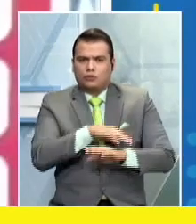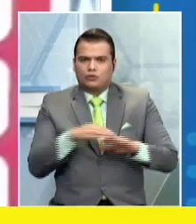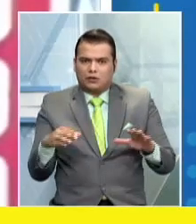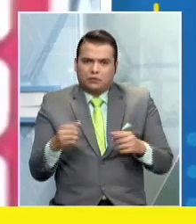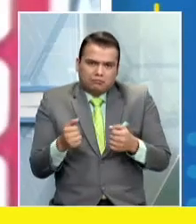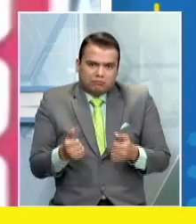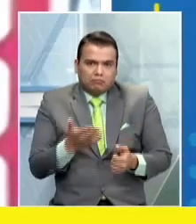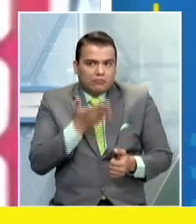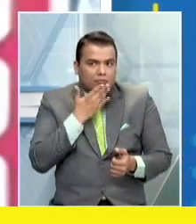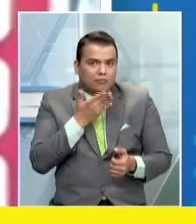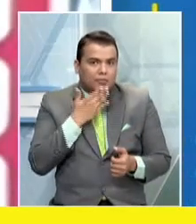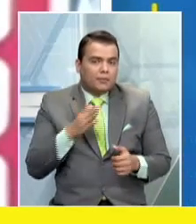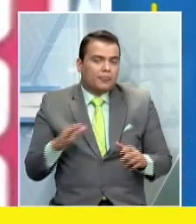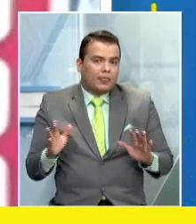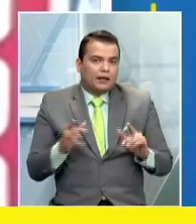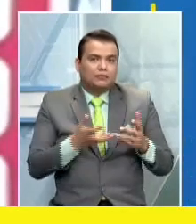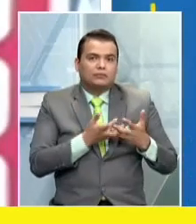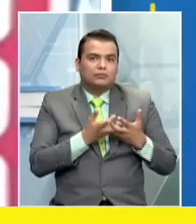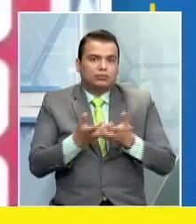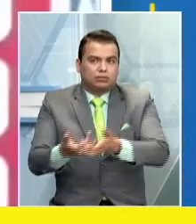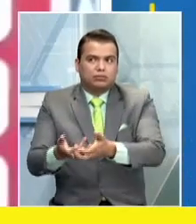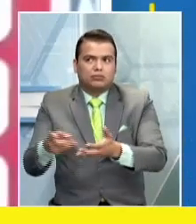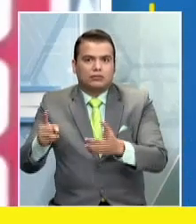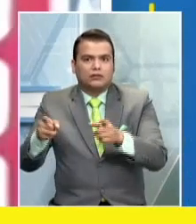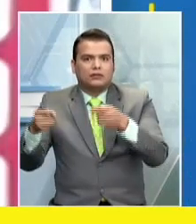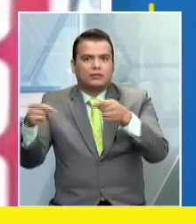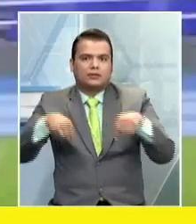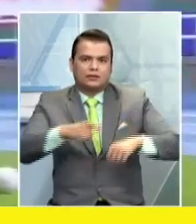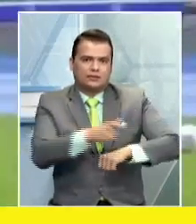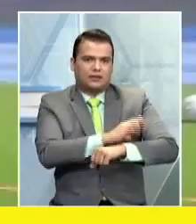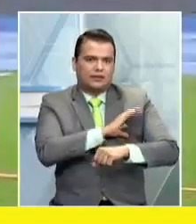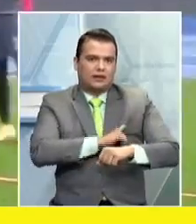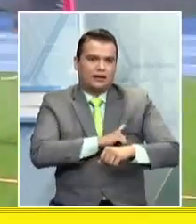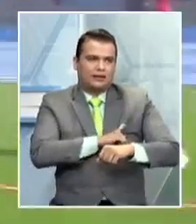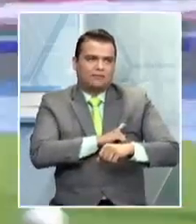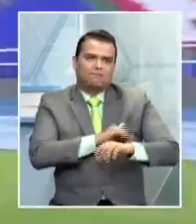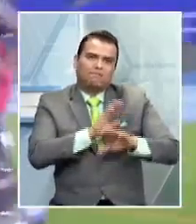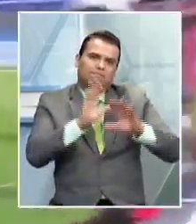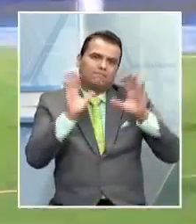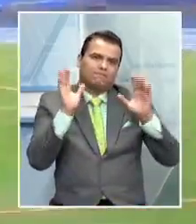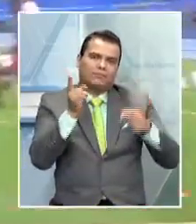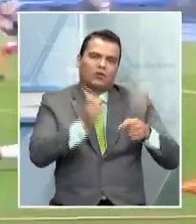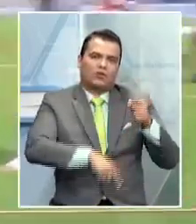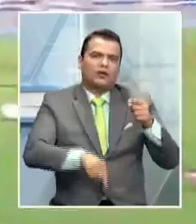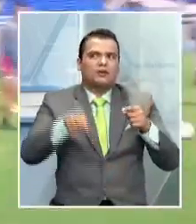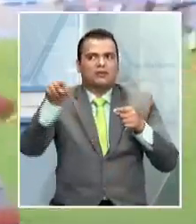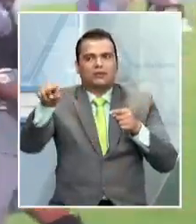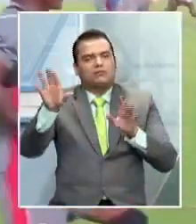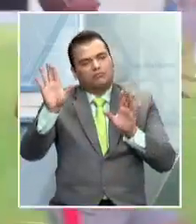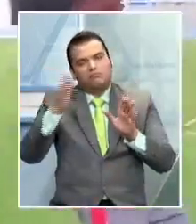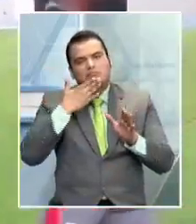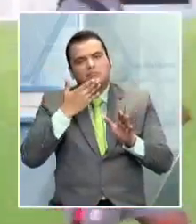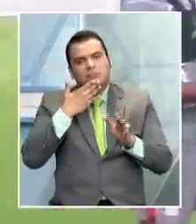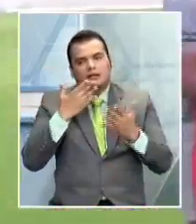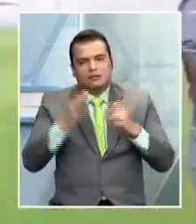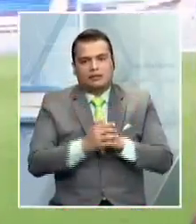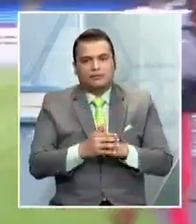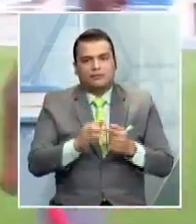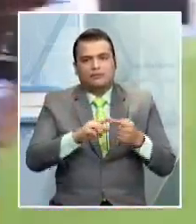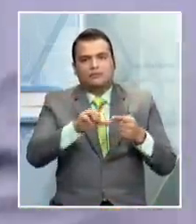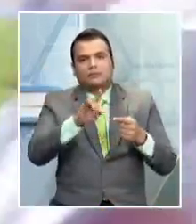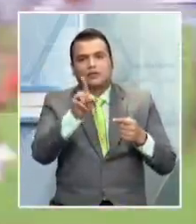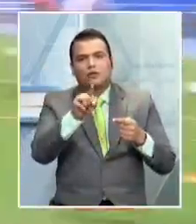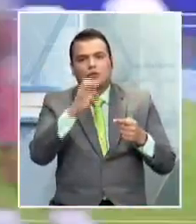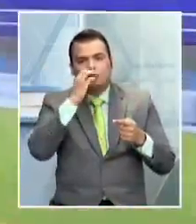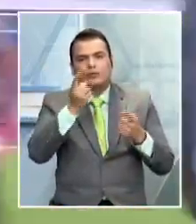es una ventaja por los traslados, pero Pascual Guerrero es irreemplazable. El técnico Escarlata tiene además la ausencia de Luis Paz por sanción y